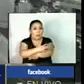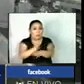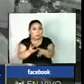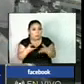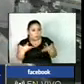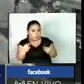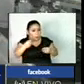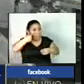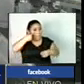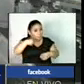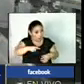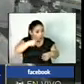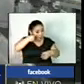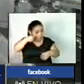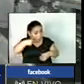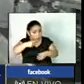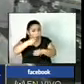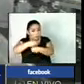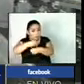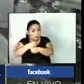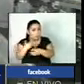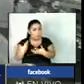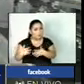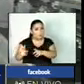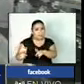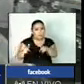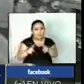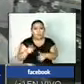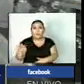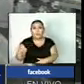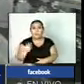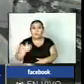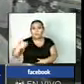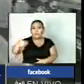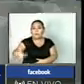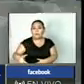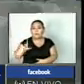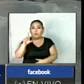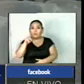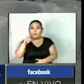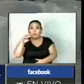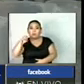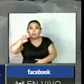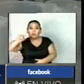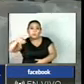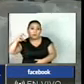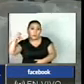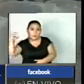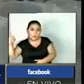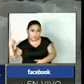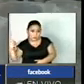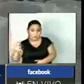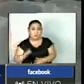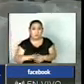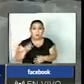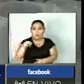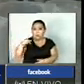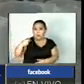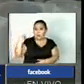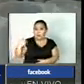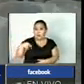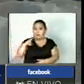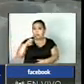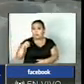los ensayos y asegura que está listo para producir 100 millones de dosis al año en 2009 Sinovac se